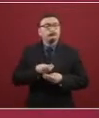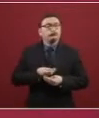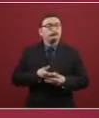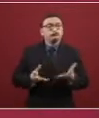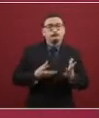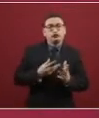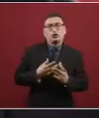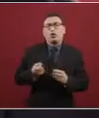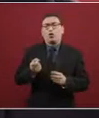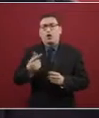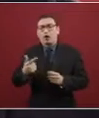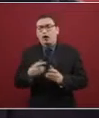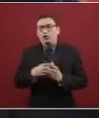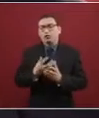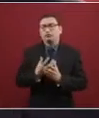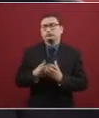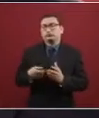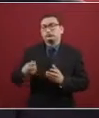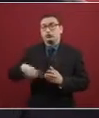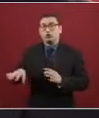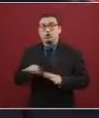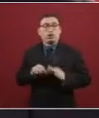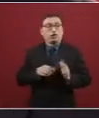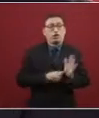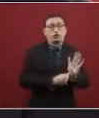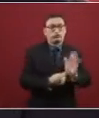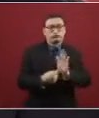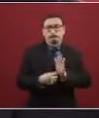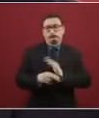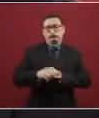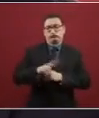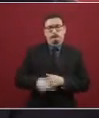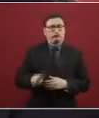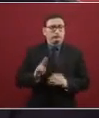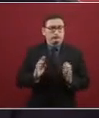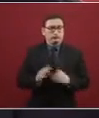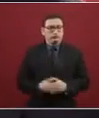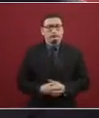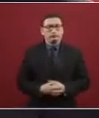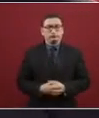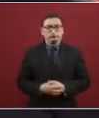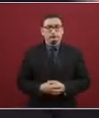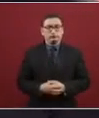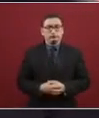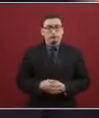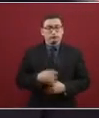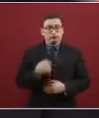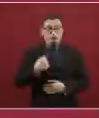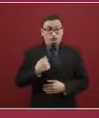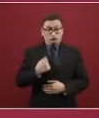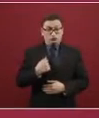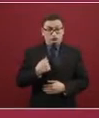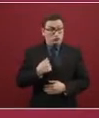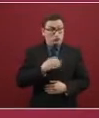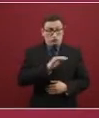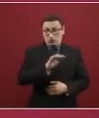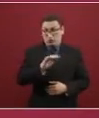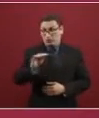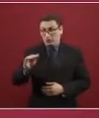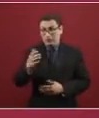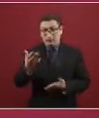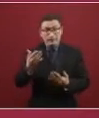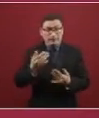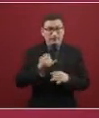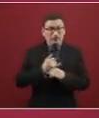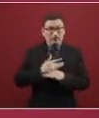nunca pero no ahora nunca mi vida pública le pedí a alguien que saque algo en